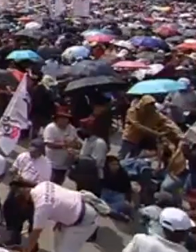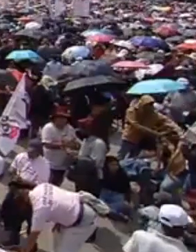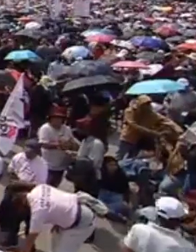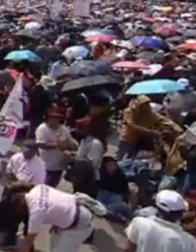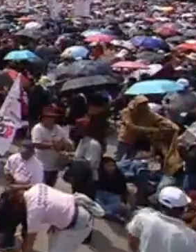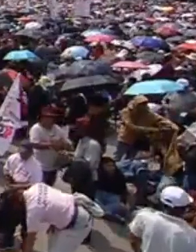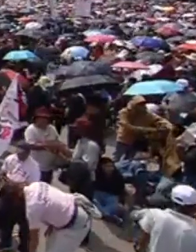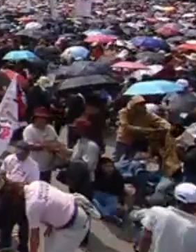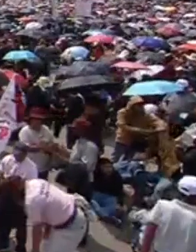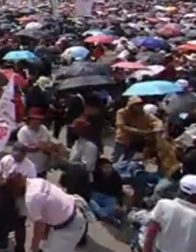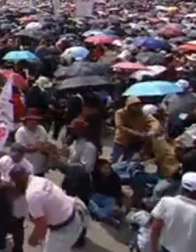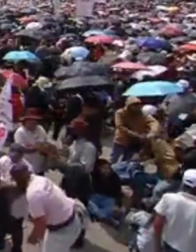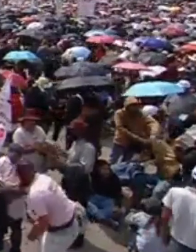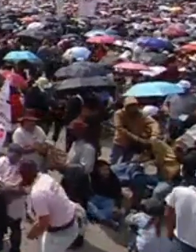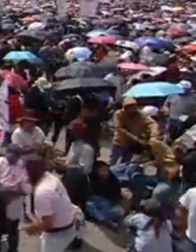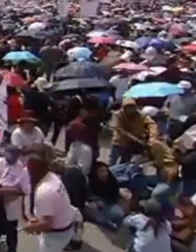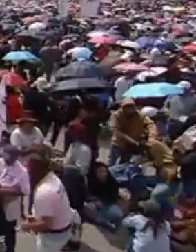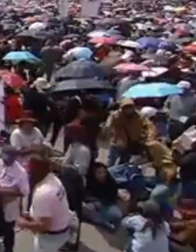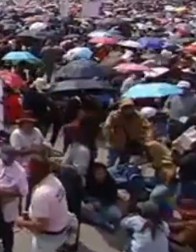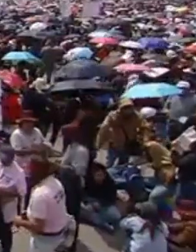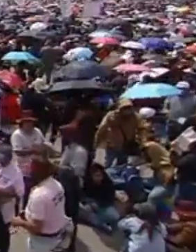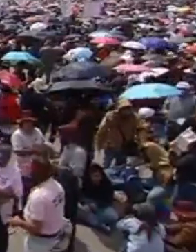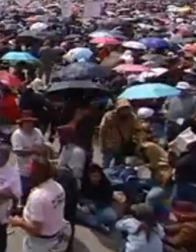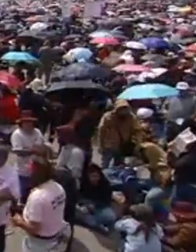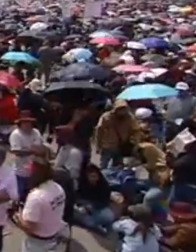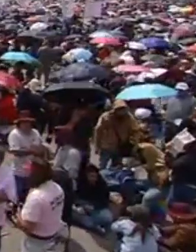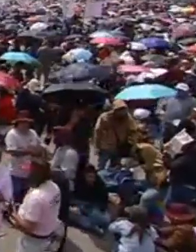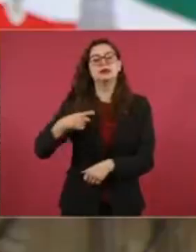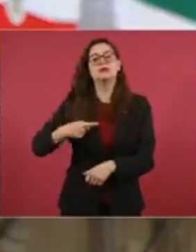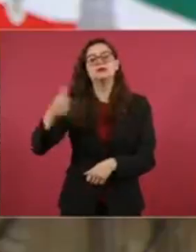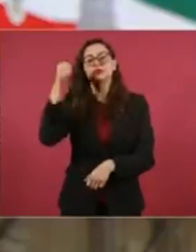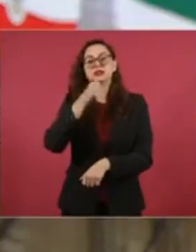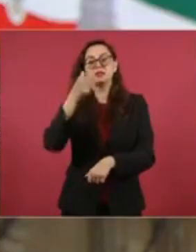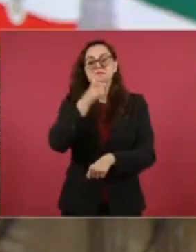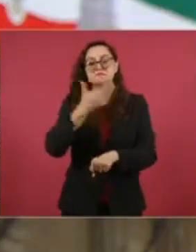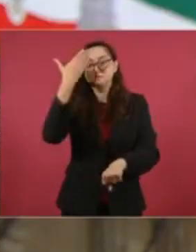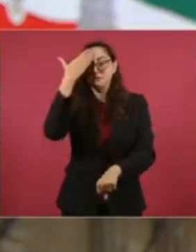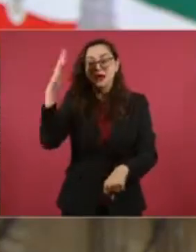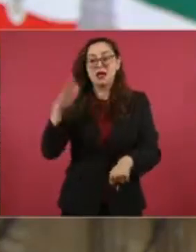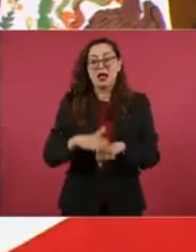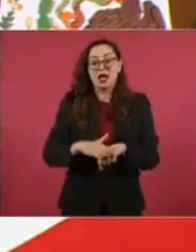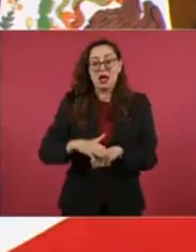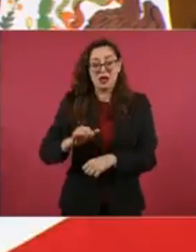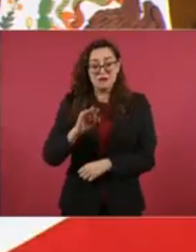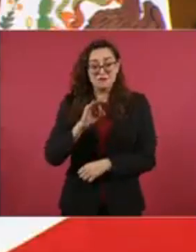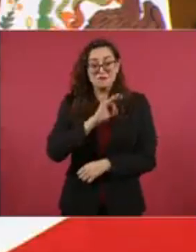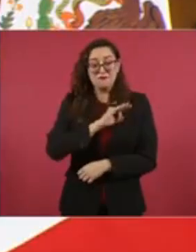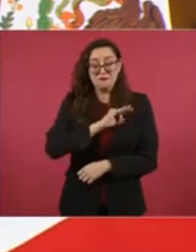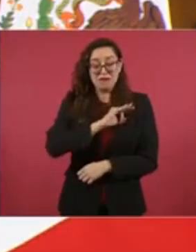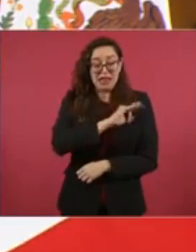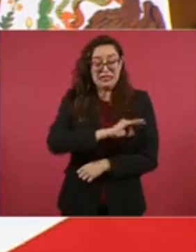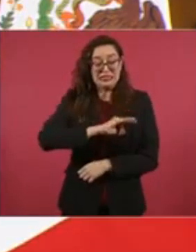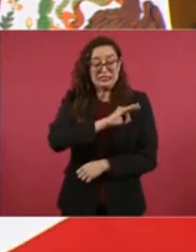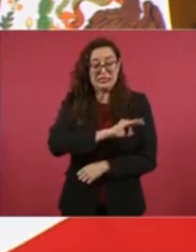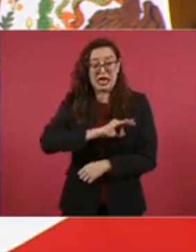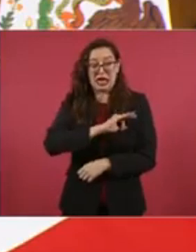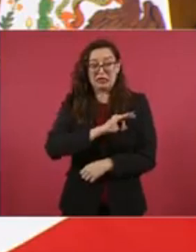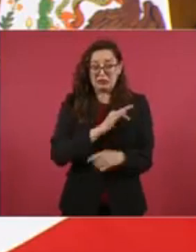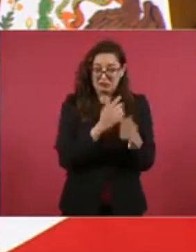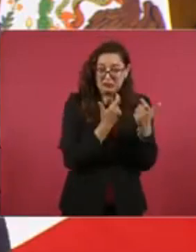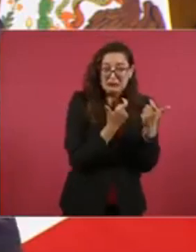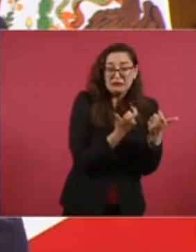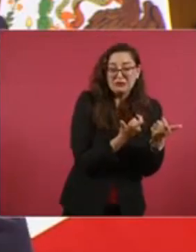programa del bienestar reciben una porción del presupuesto público la felicidad no reside en el